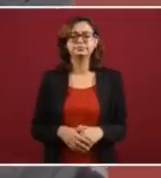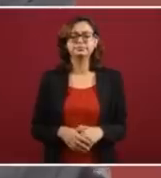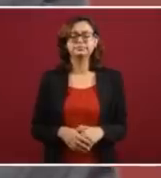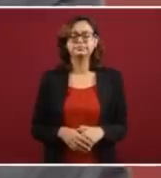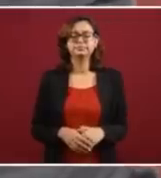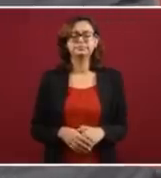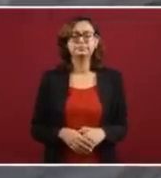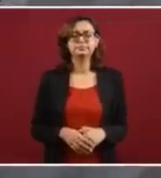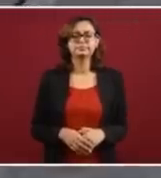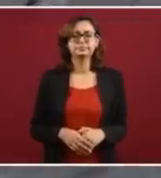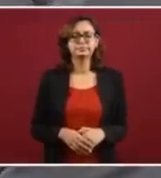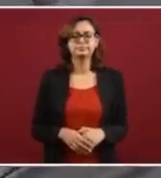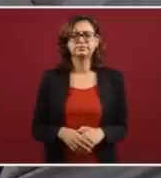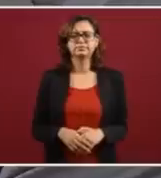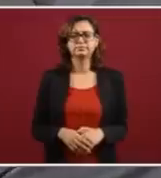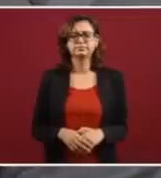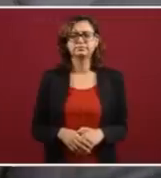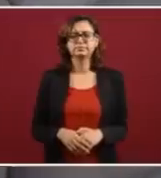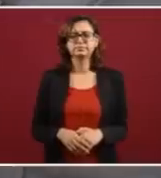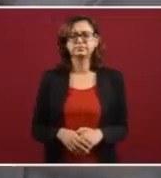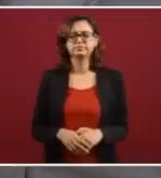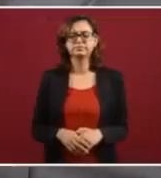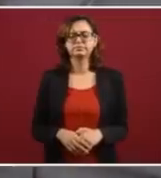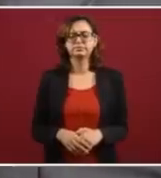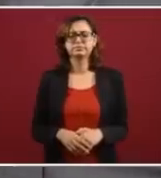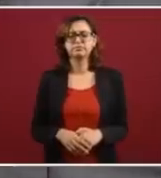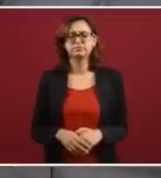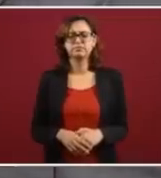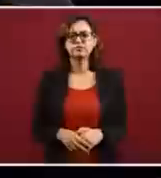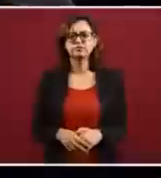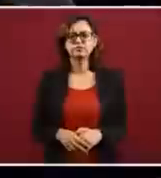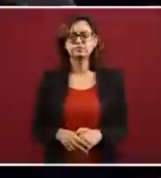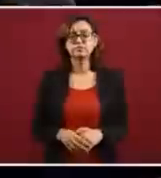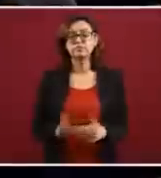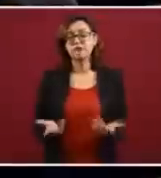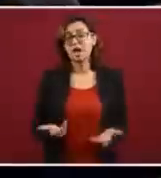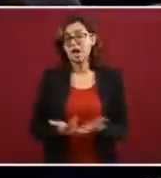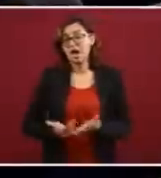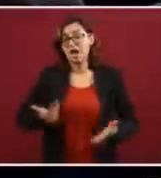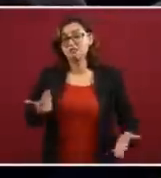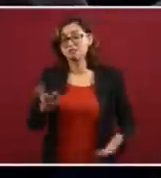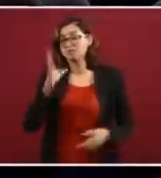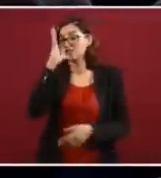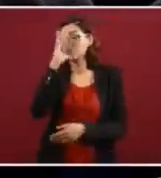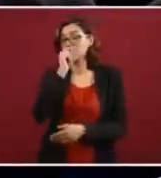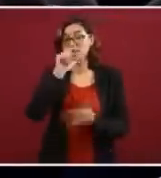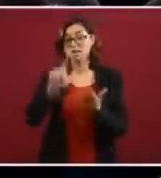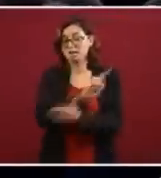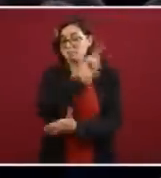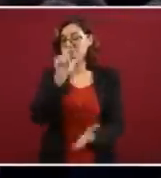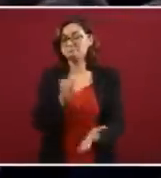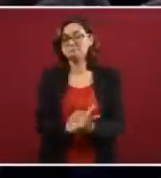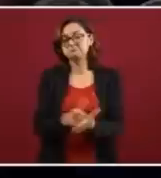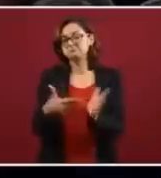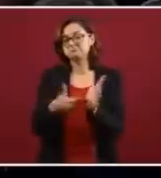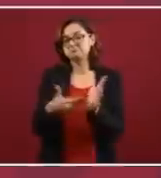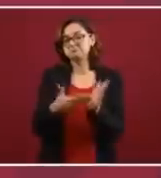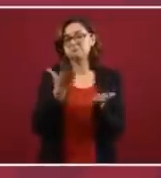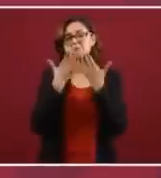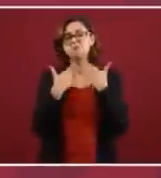contamos, como no se podía legalmente